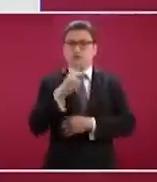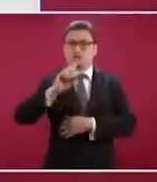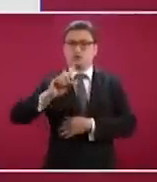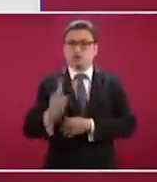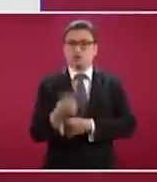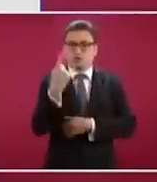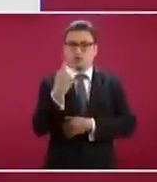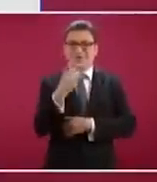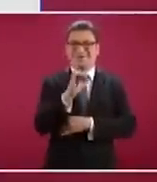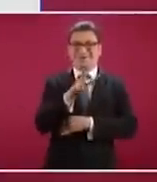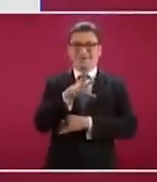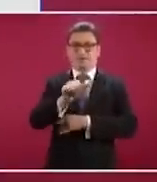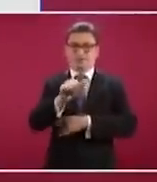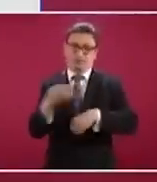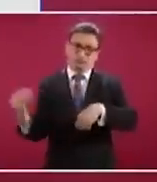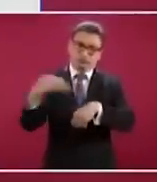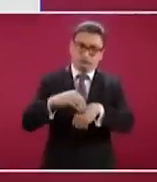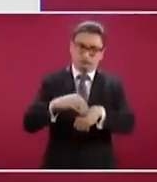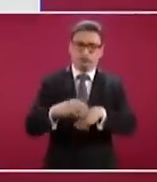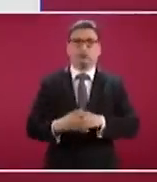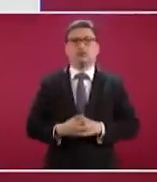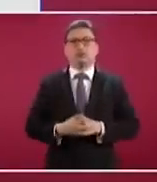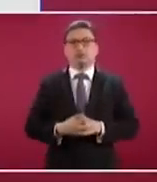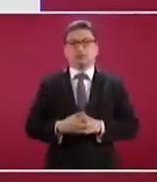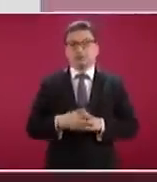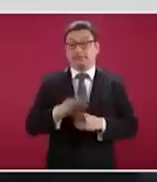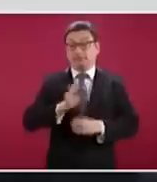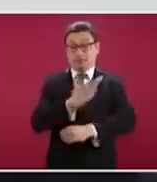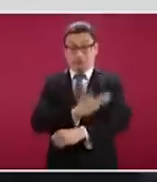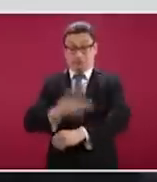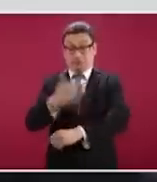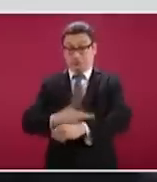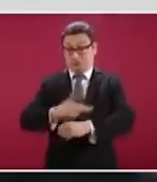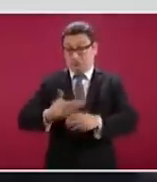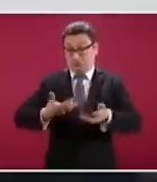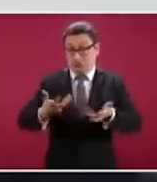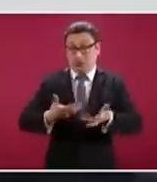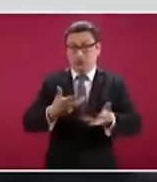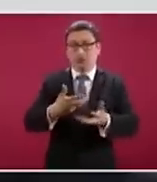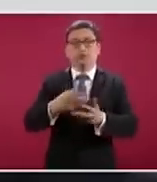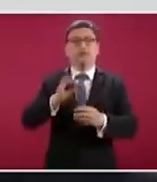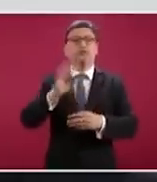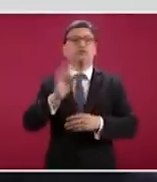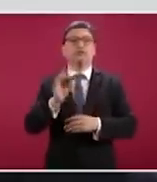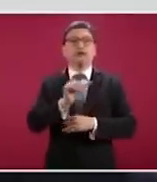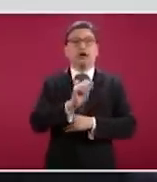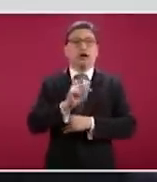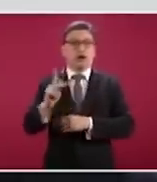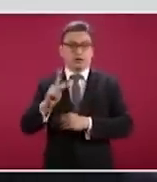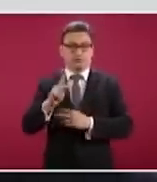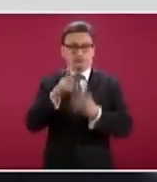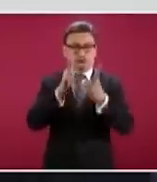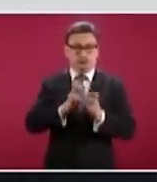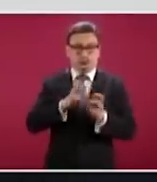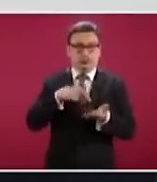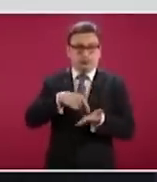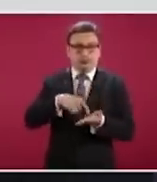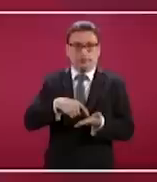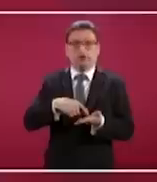más IVA. Si se hiciera este trámite por medios de aplicación móvil, solamente